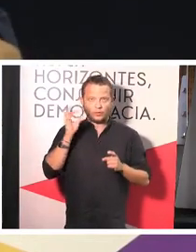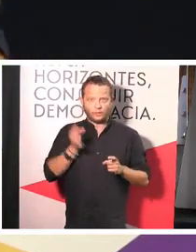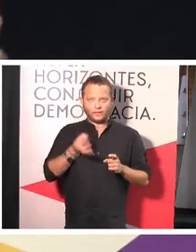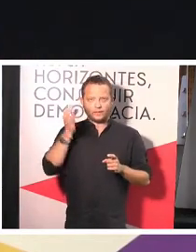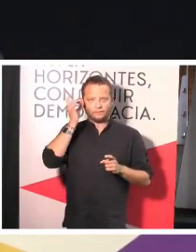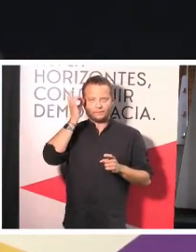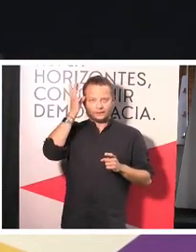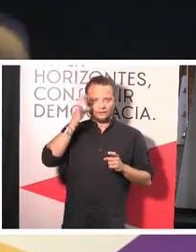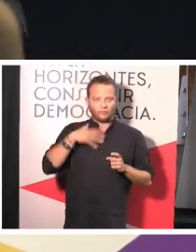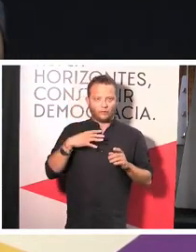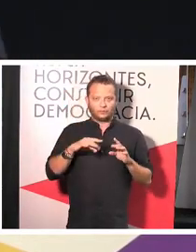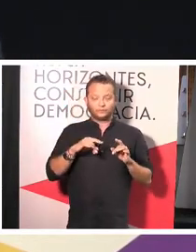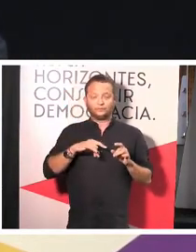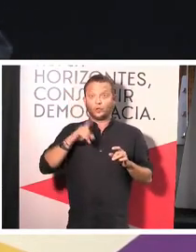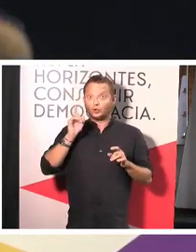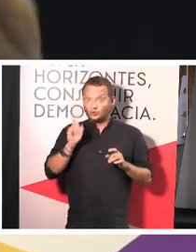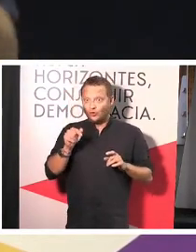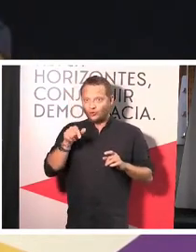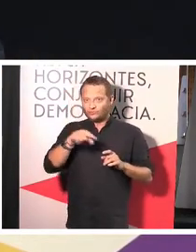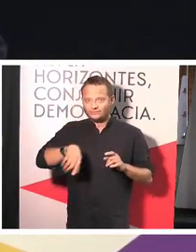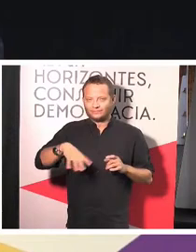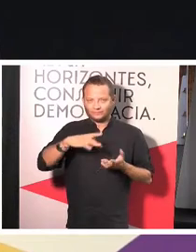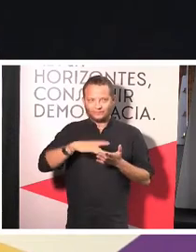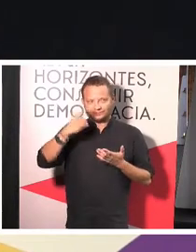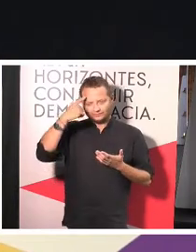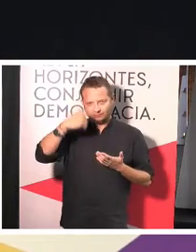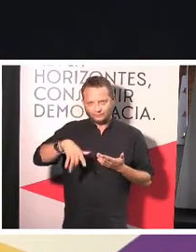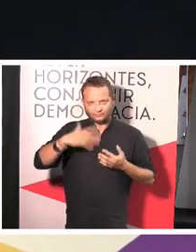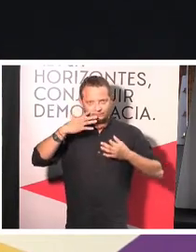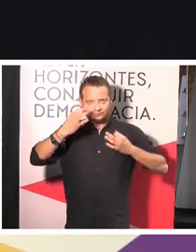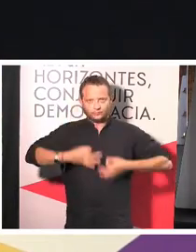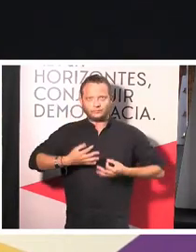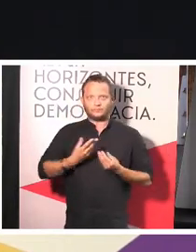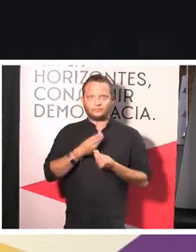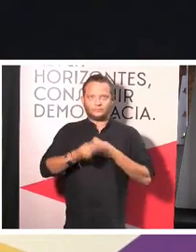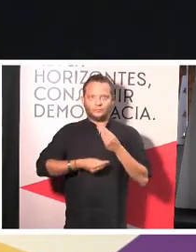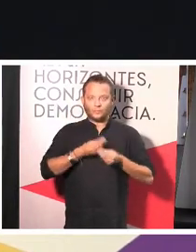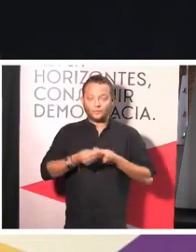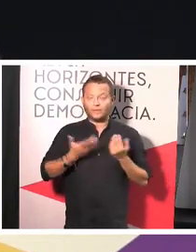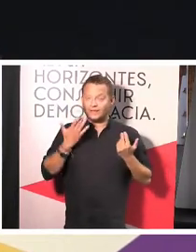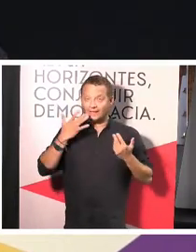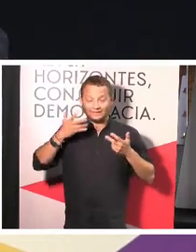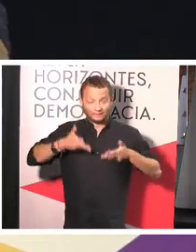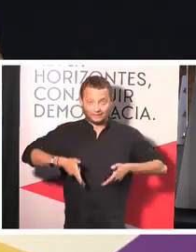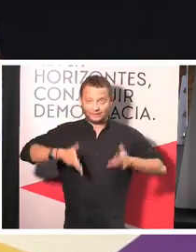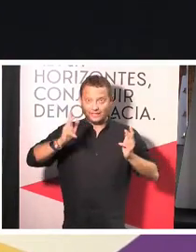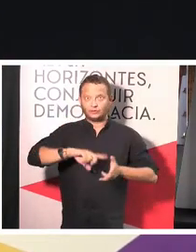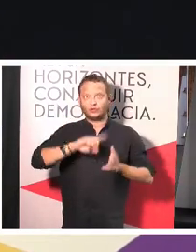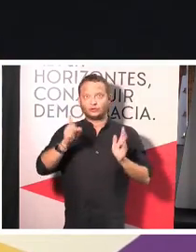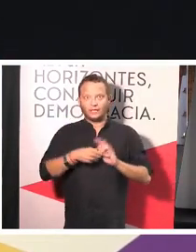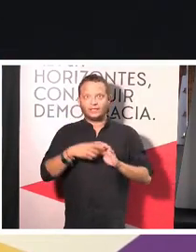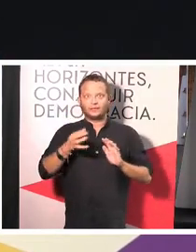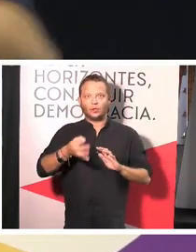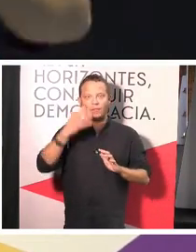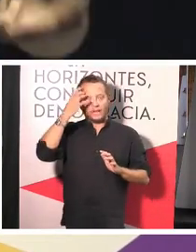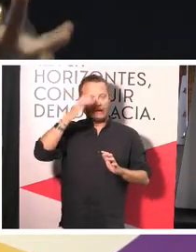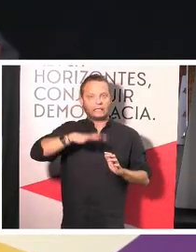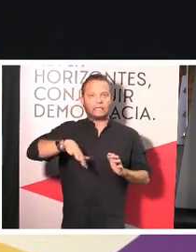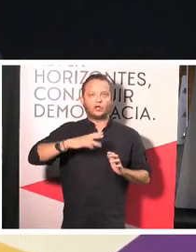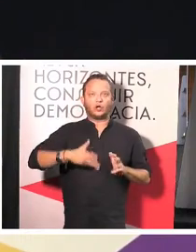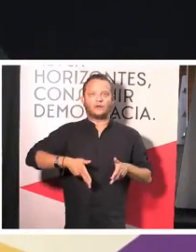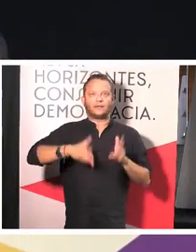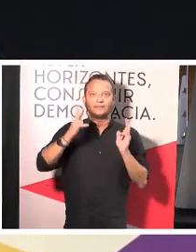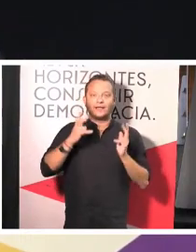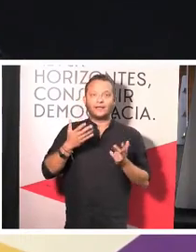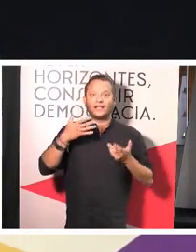inventemos fuera de ese terreno económico, solo entonces, cuando accedamos a ese ecosistema de la libertad, a ese reino de la libertad fuera del